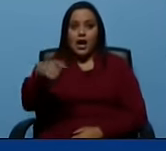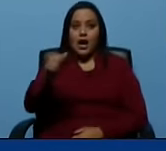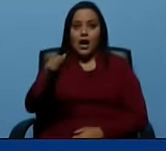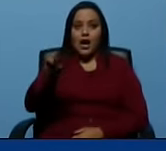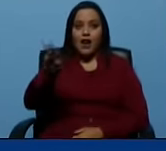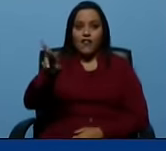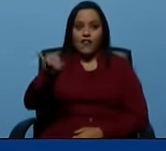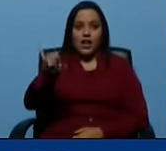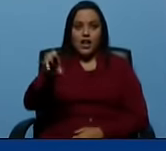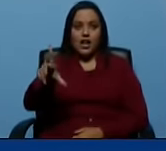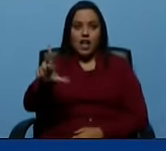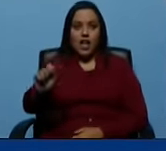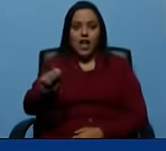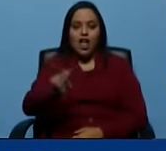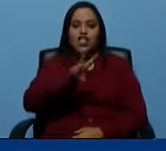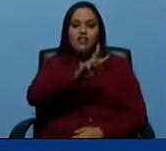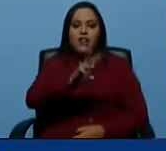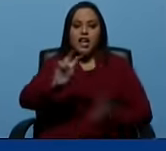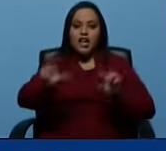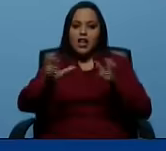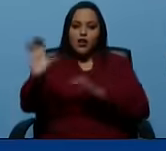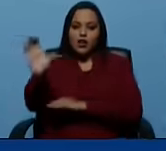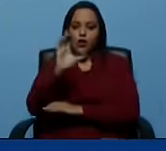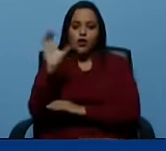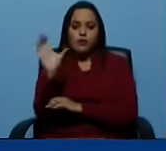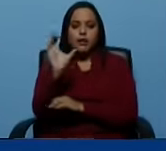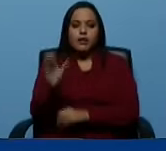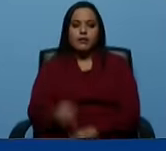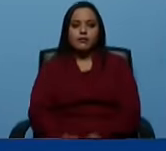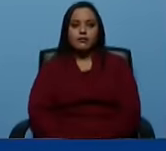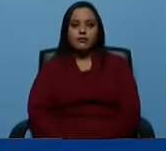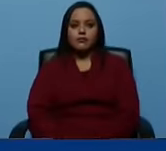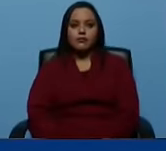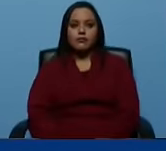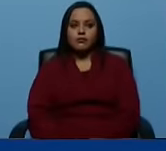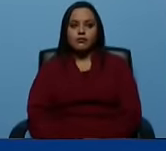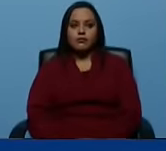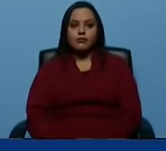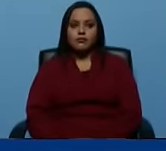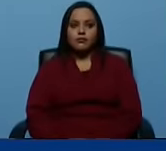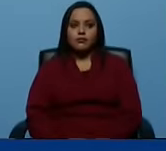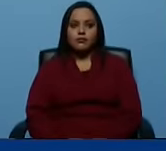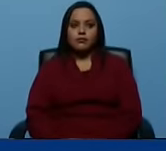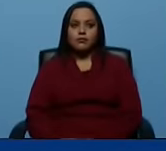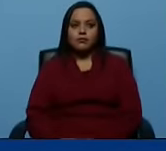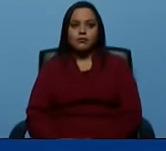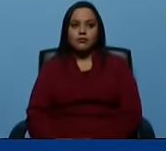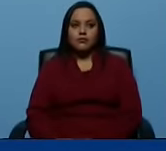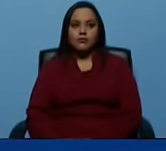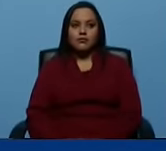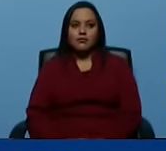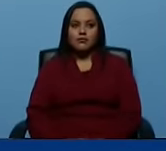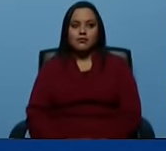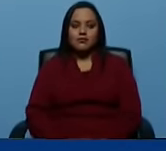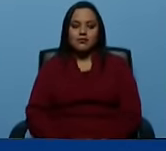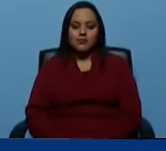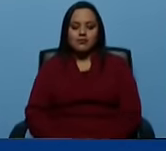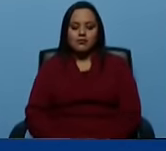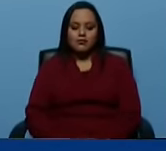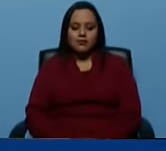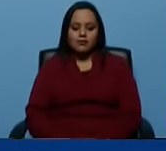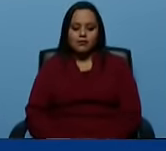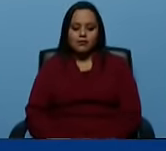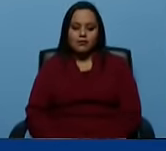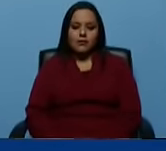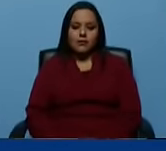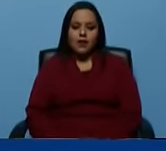la W Radio de Colombia. Muy buenas tardes. tengo tres preguntas también. Bueno,